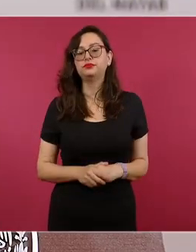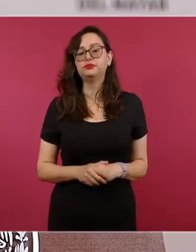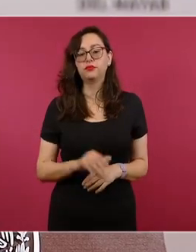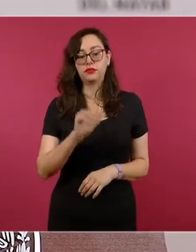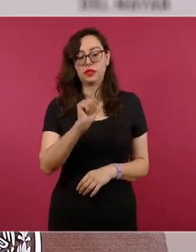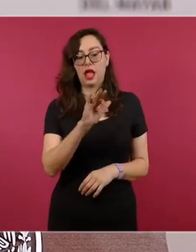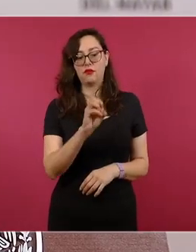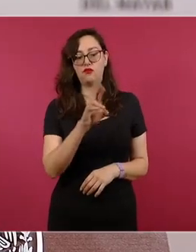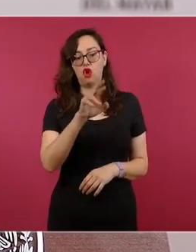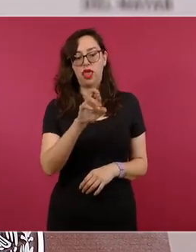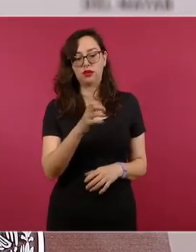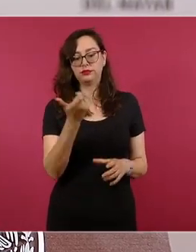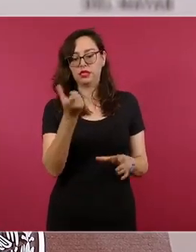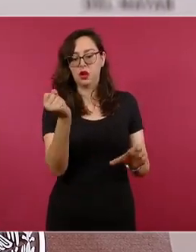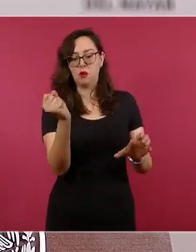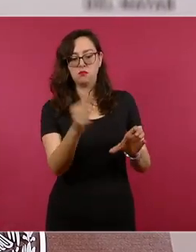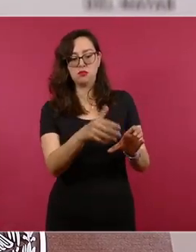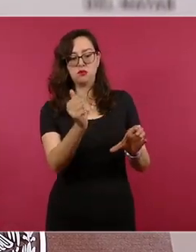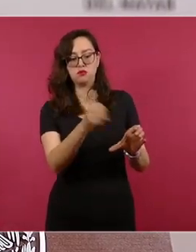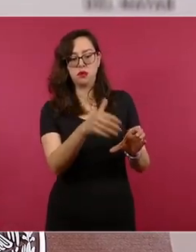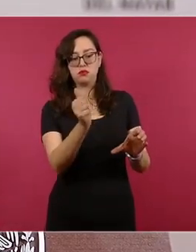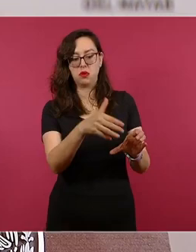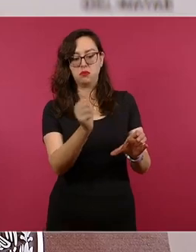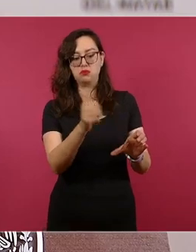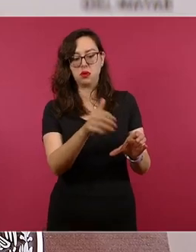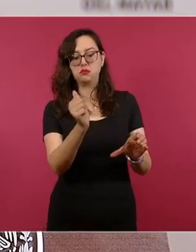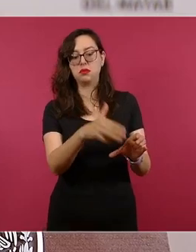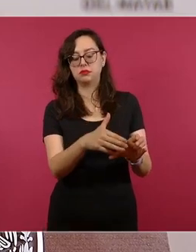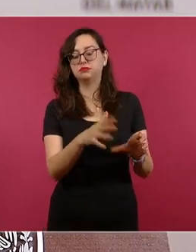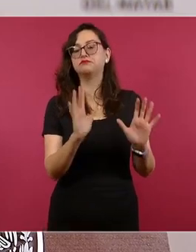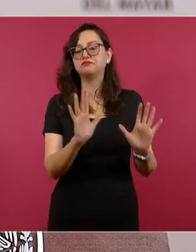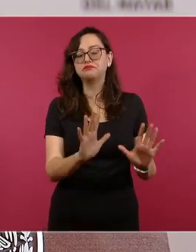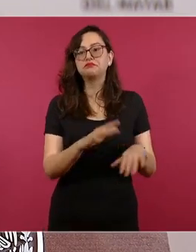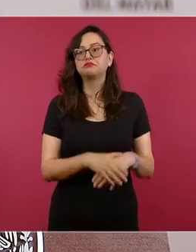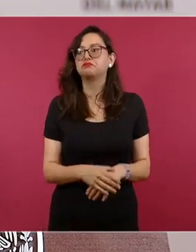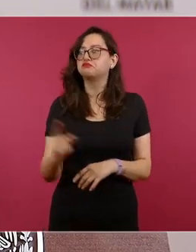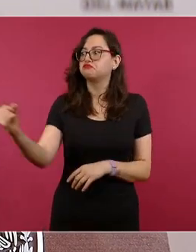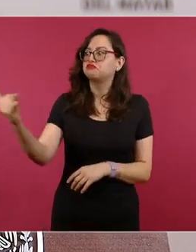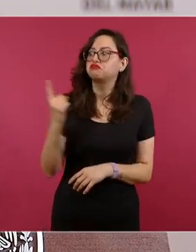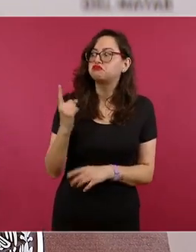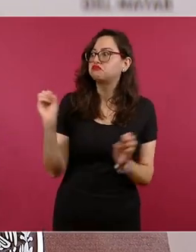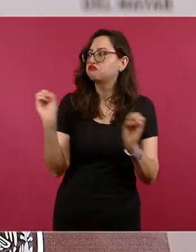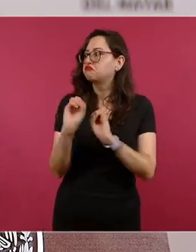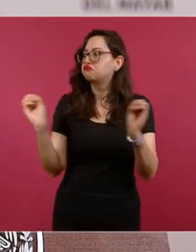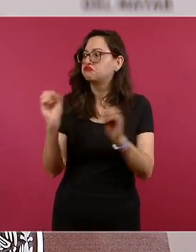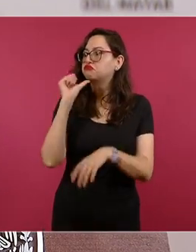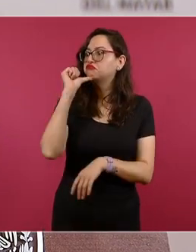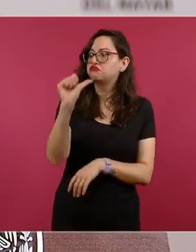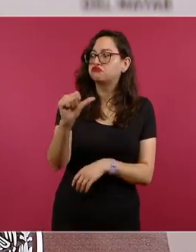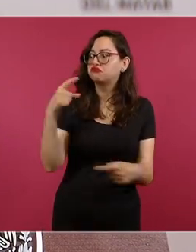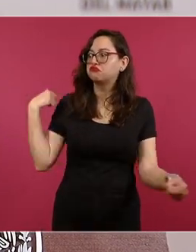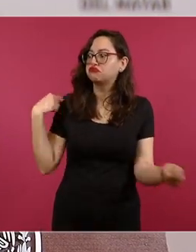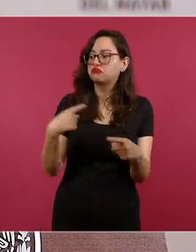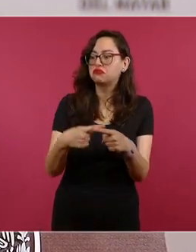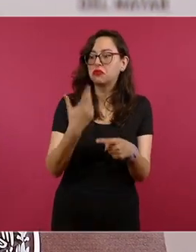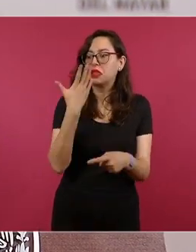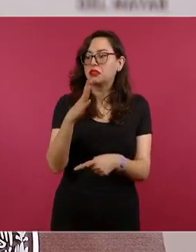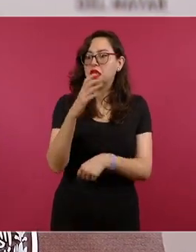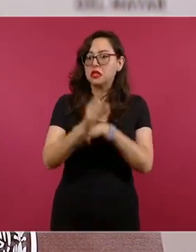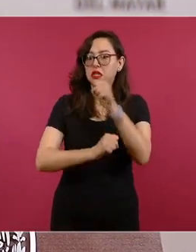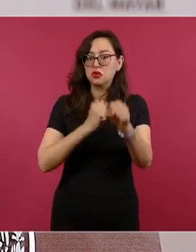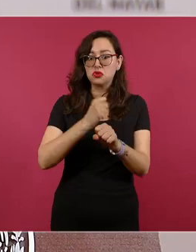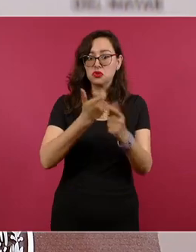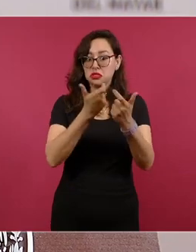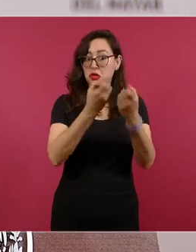en el momento que lo desee la reclama, se le devuelve, como ya ha ocurrido en 375 casos, son pocos, pero